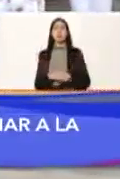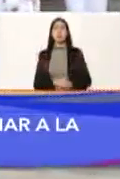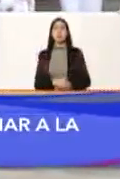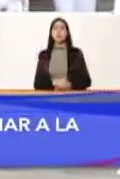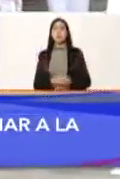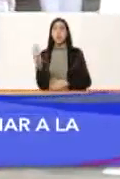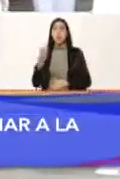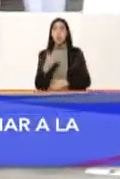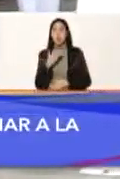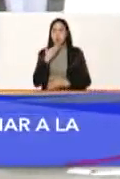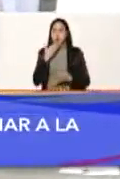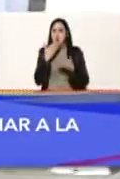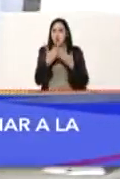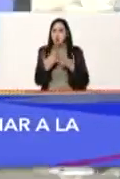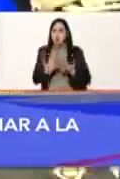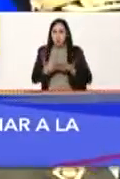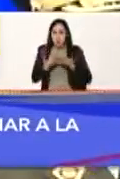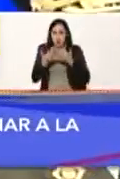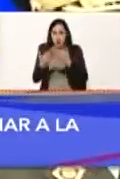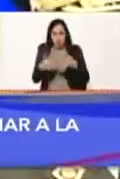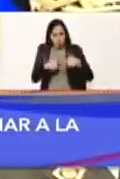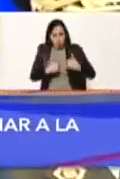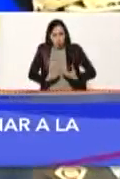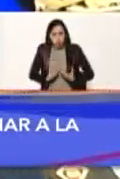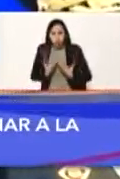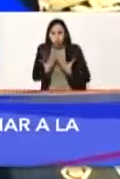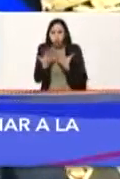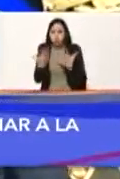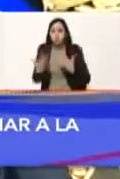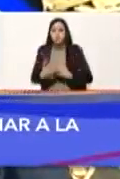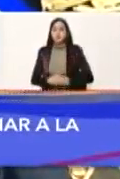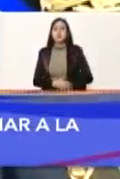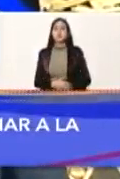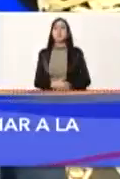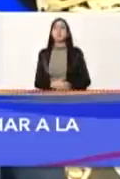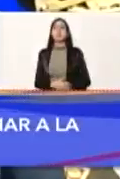Siempre le doy las gracias desde el corazón.